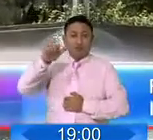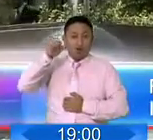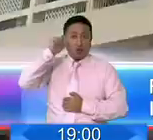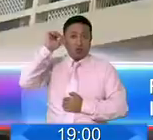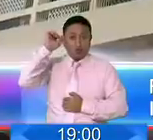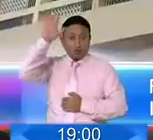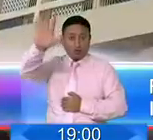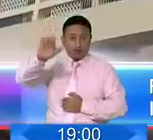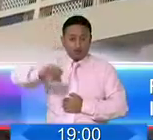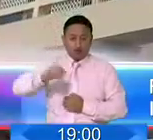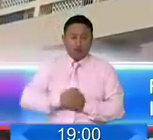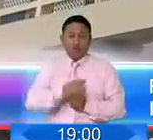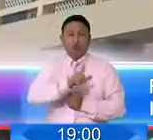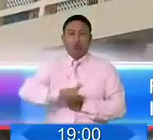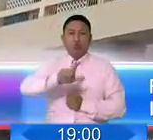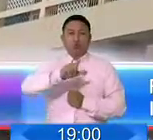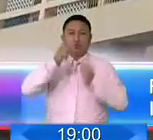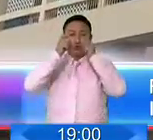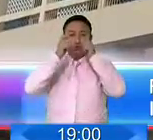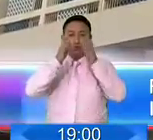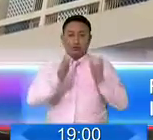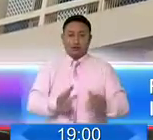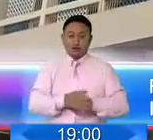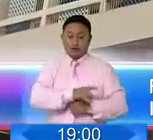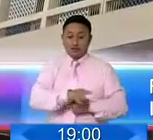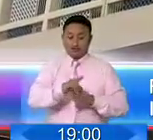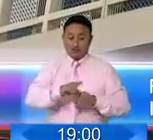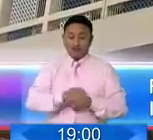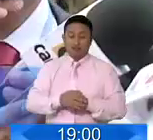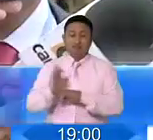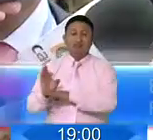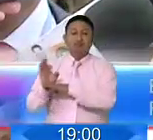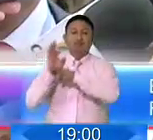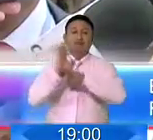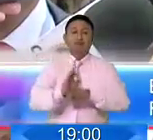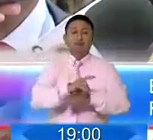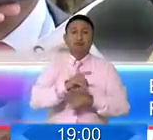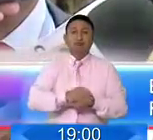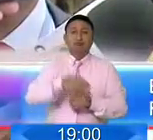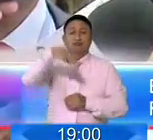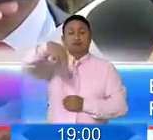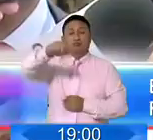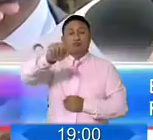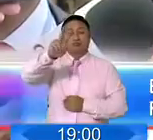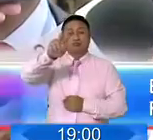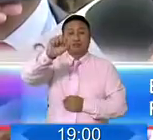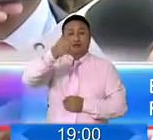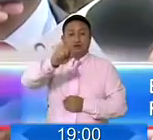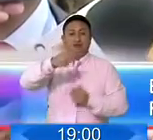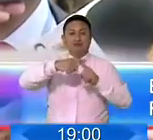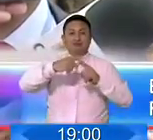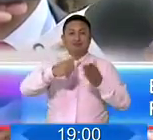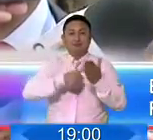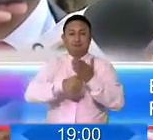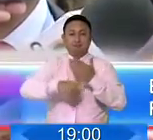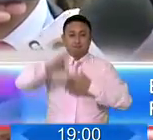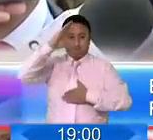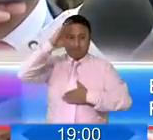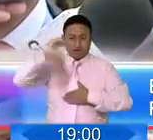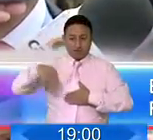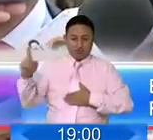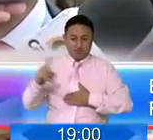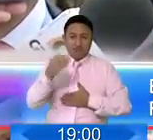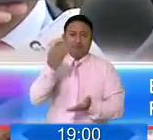video. Este lunes en la Fiscalía General del Estado tenía que rendir su versión César Navas, exministro del Interior, pero no